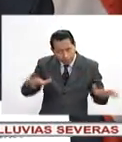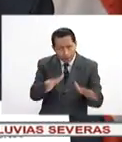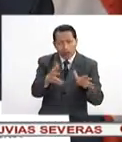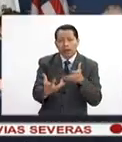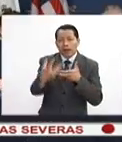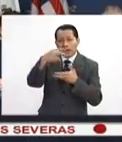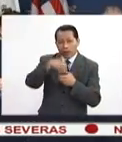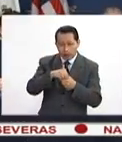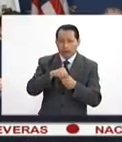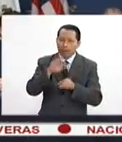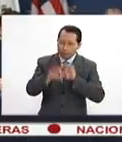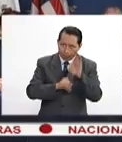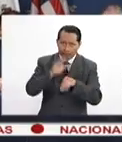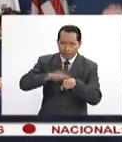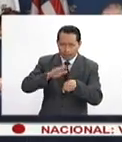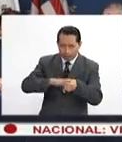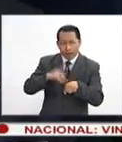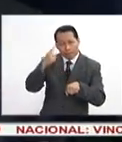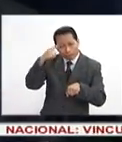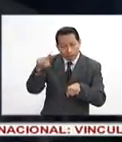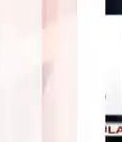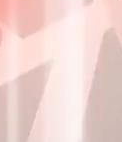crecimiento de emprendedores y pymes en esta región.